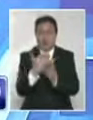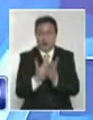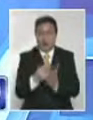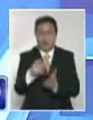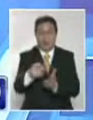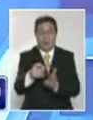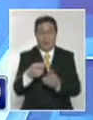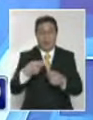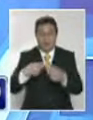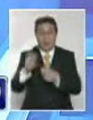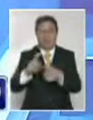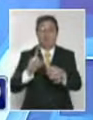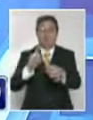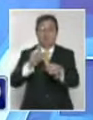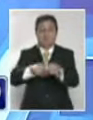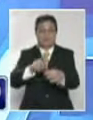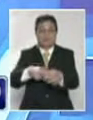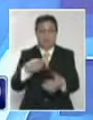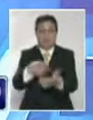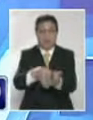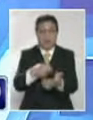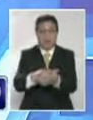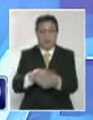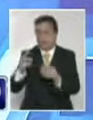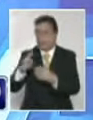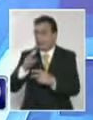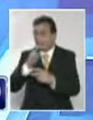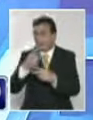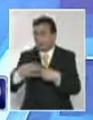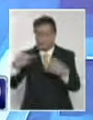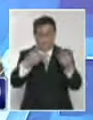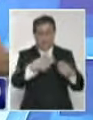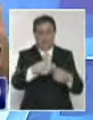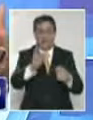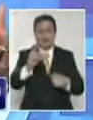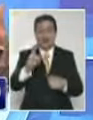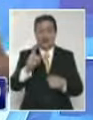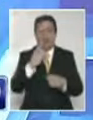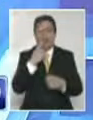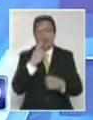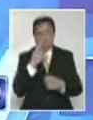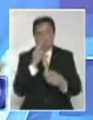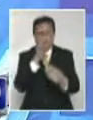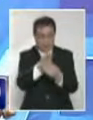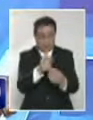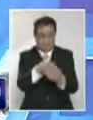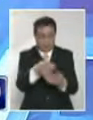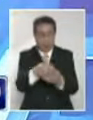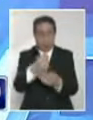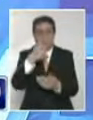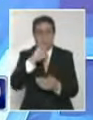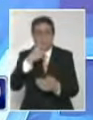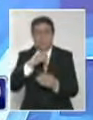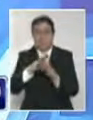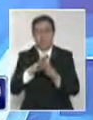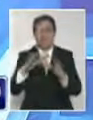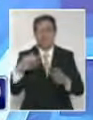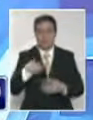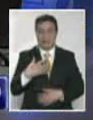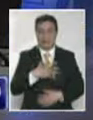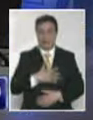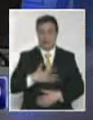vendía por suscripción, la gente lo encargaba, y se empezó a masificar. Y ahora vemos, y uno sentía, bueno, que